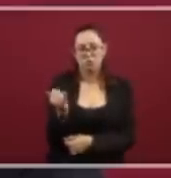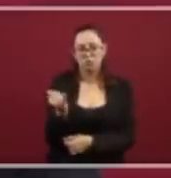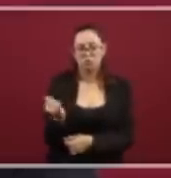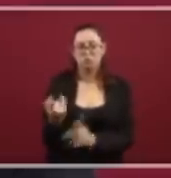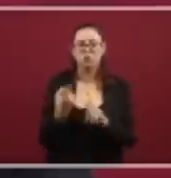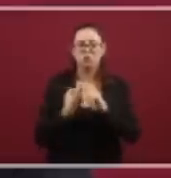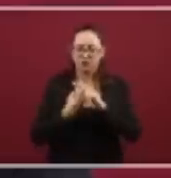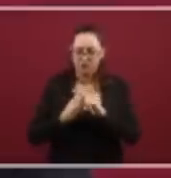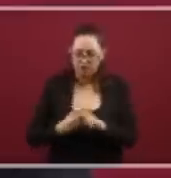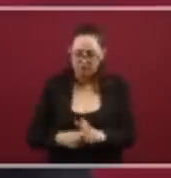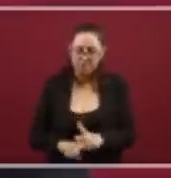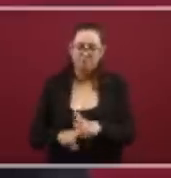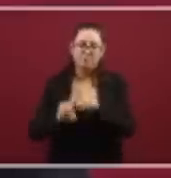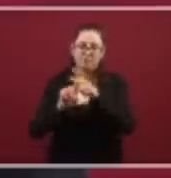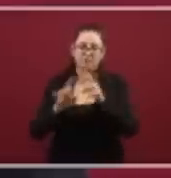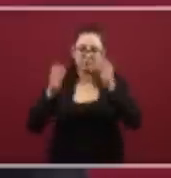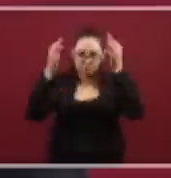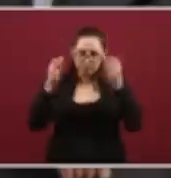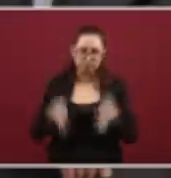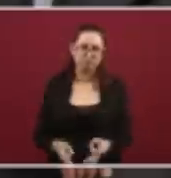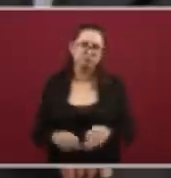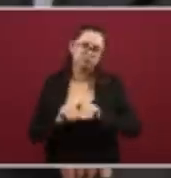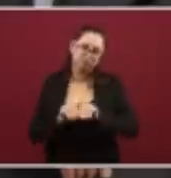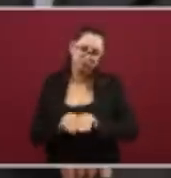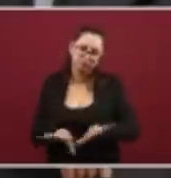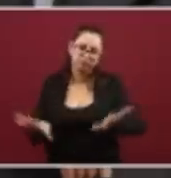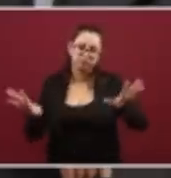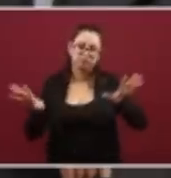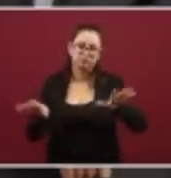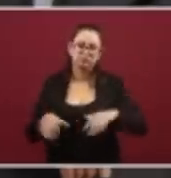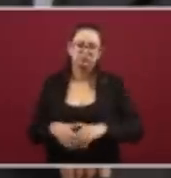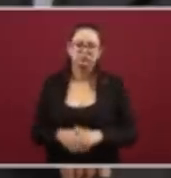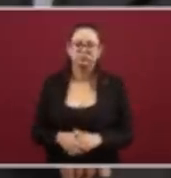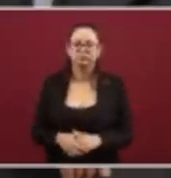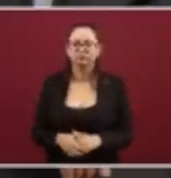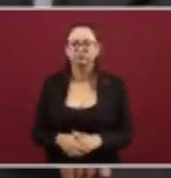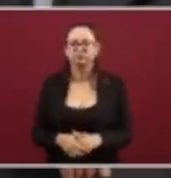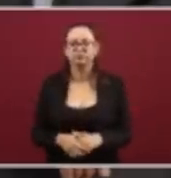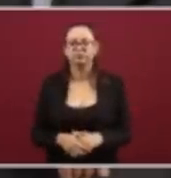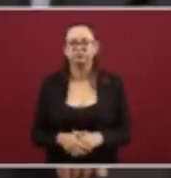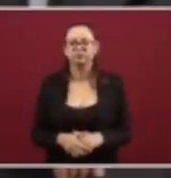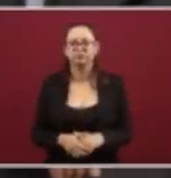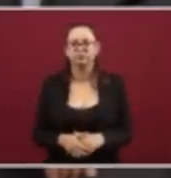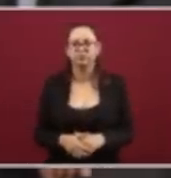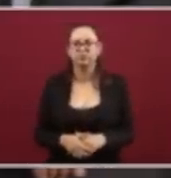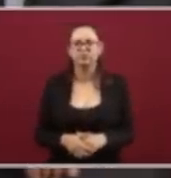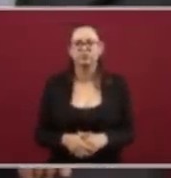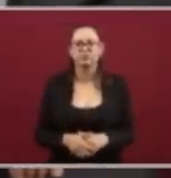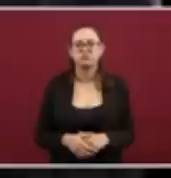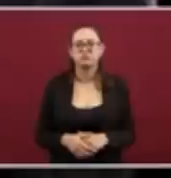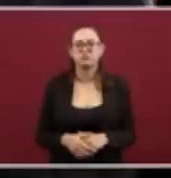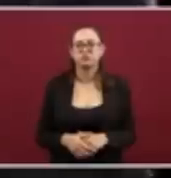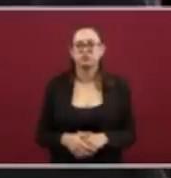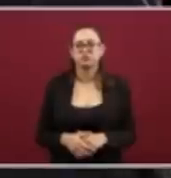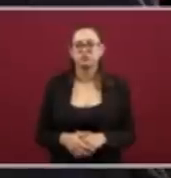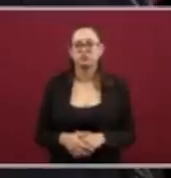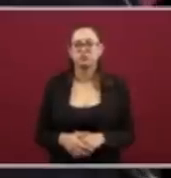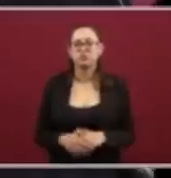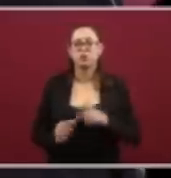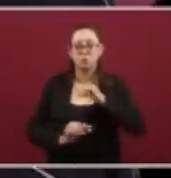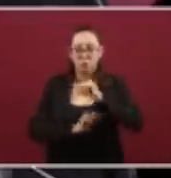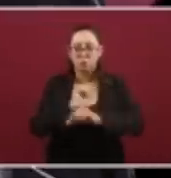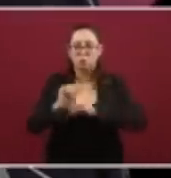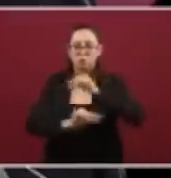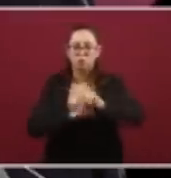inicia normalmente y se va a ir consolidando fortaleciendo porque